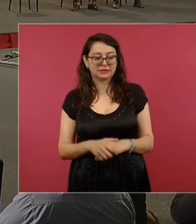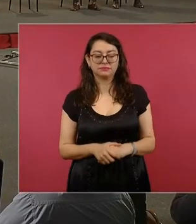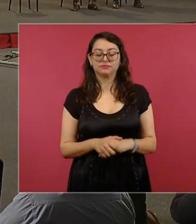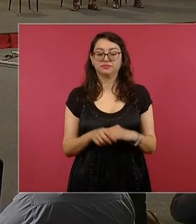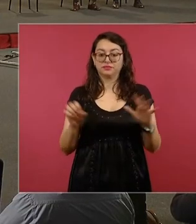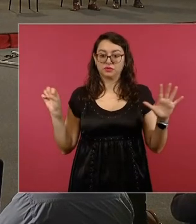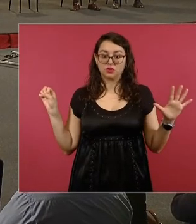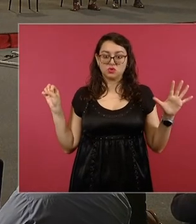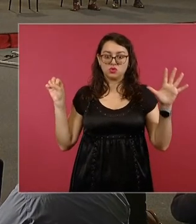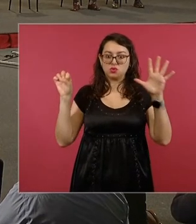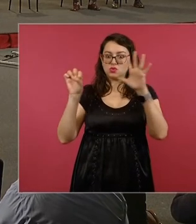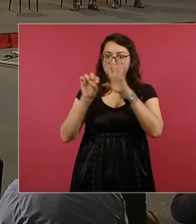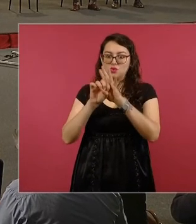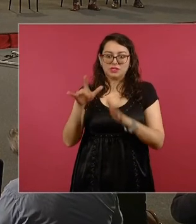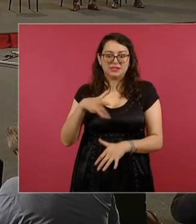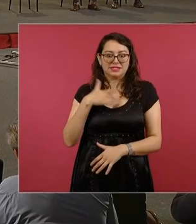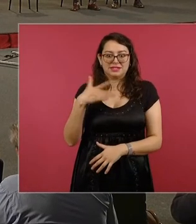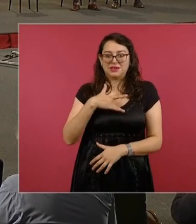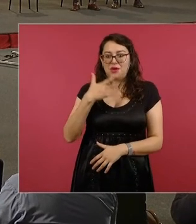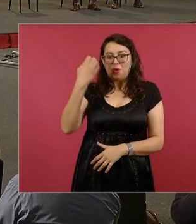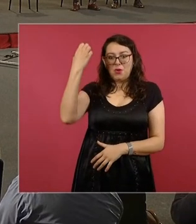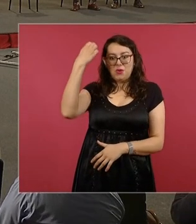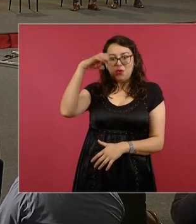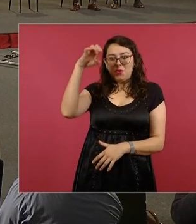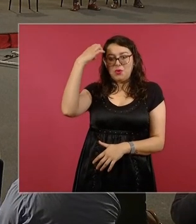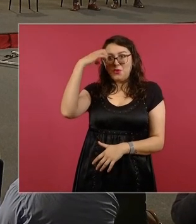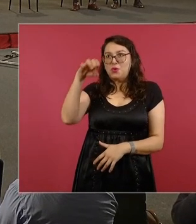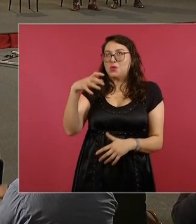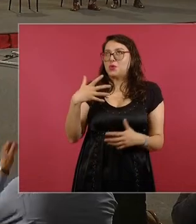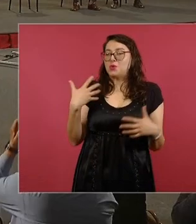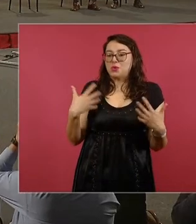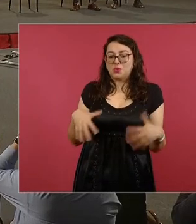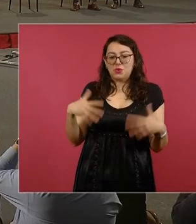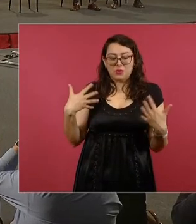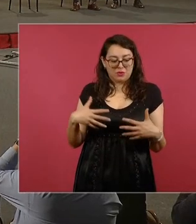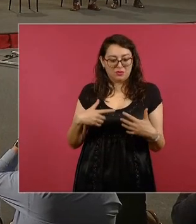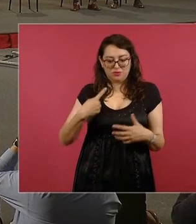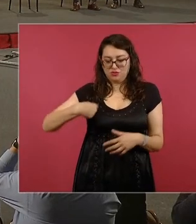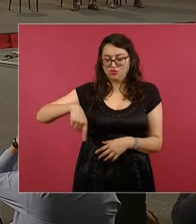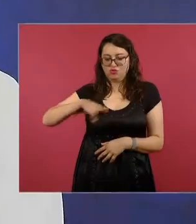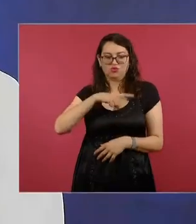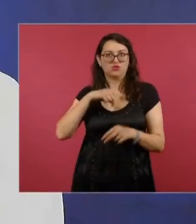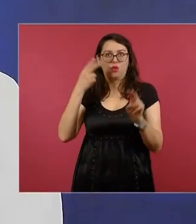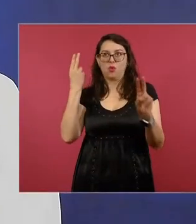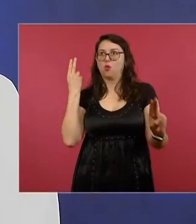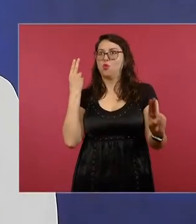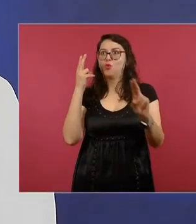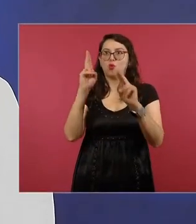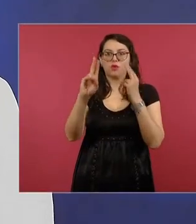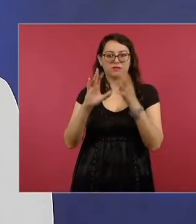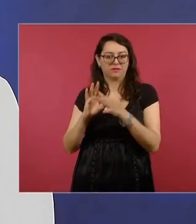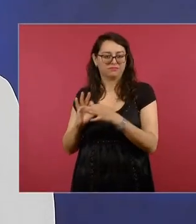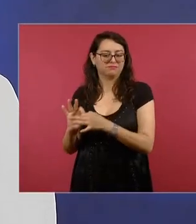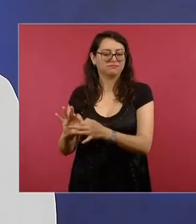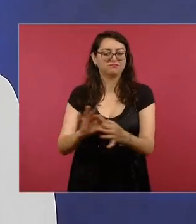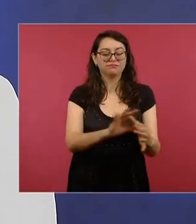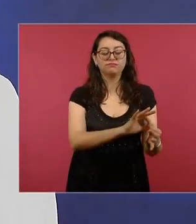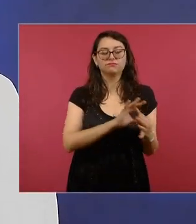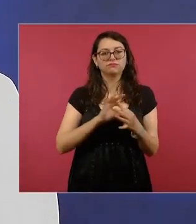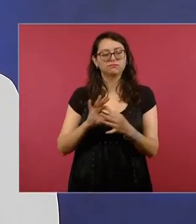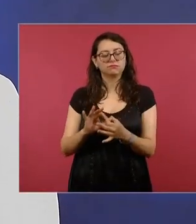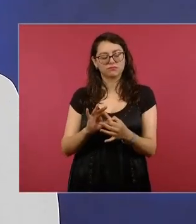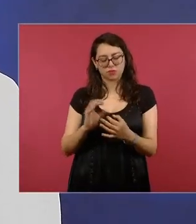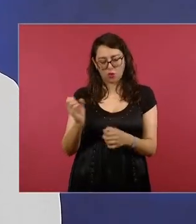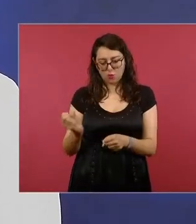experiencia grandiosa que recuerda que somos una y uno con el universo y que nos ofrece la oportunidad de